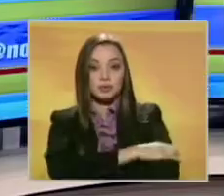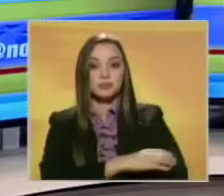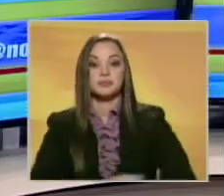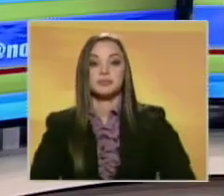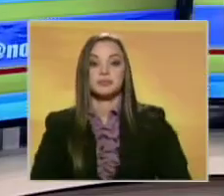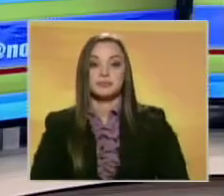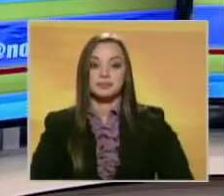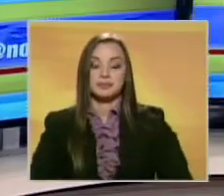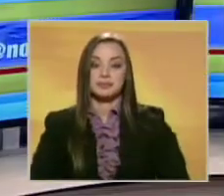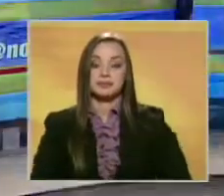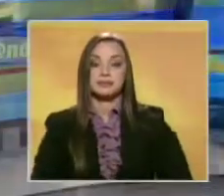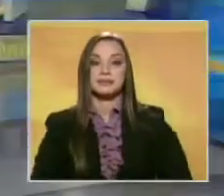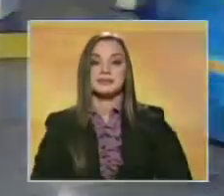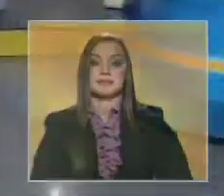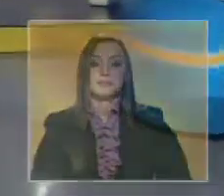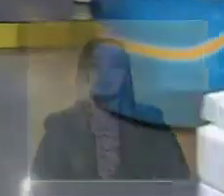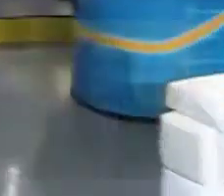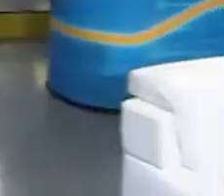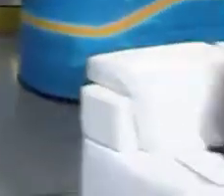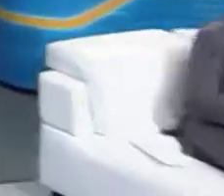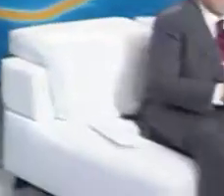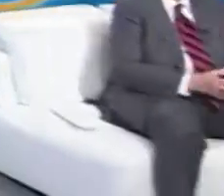Democrática. En breve.